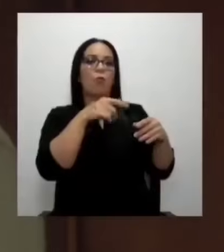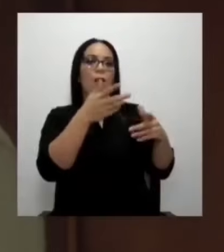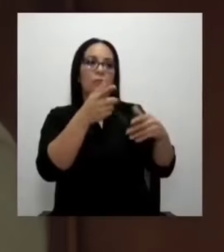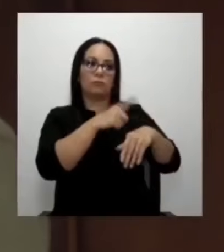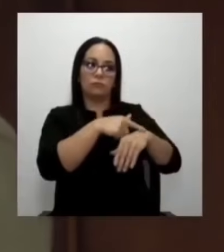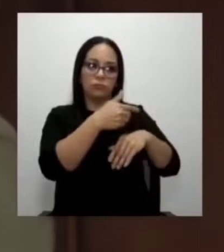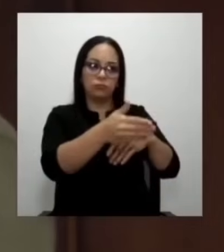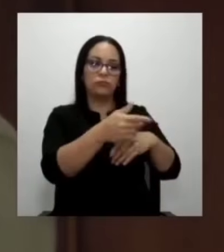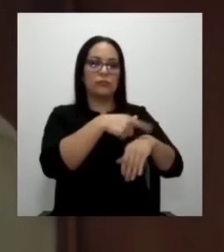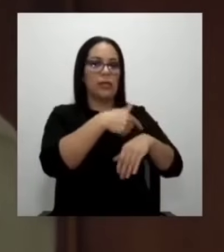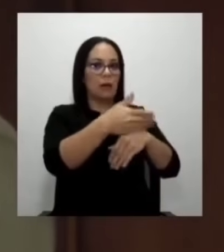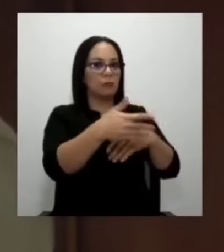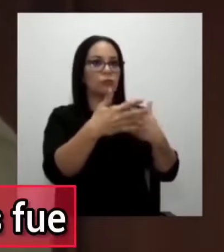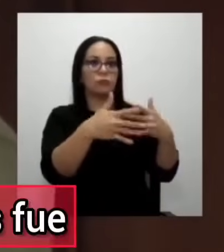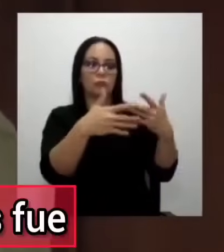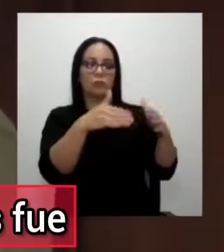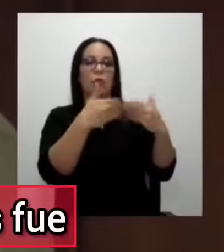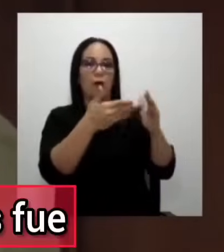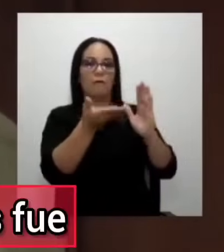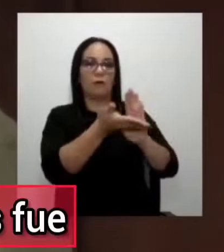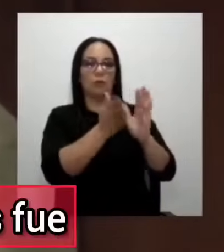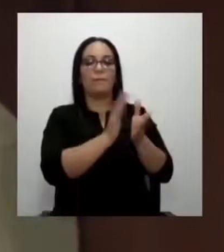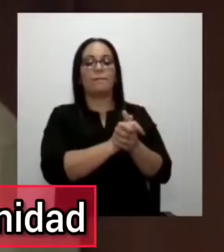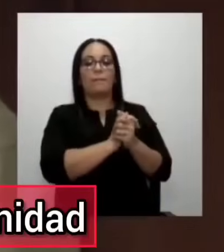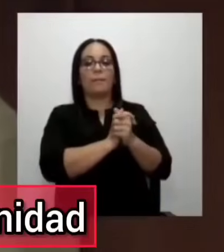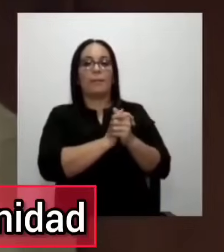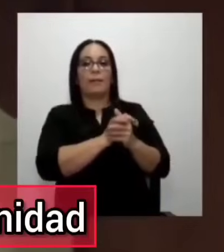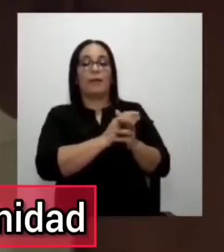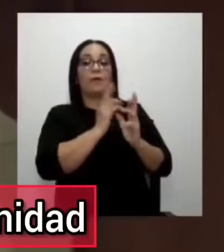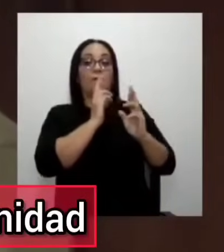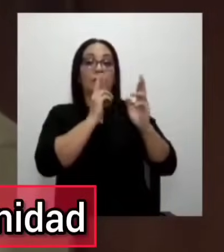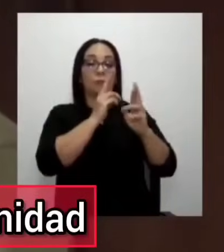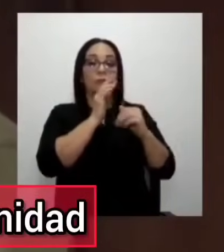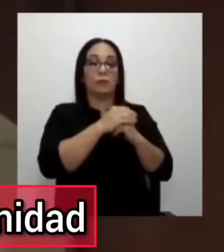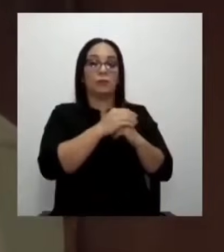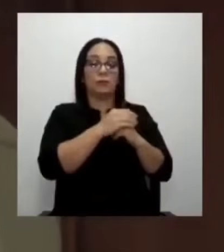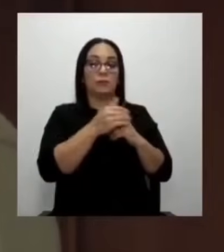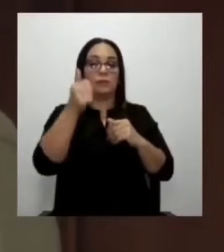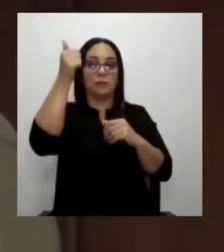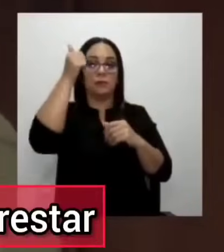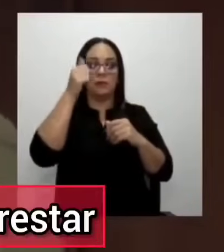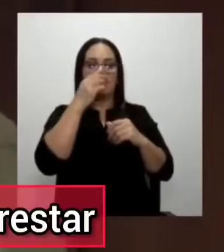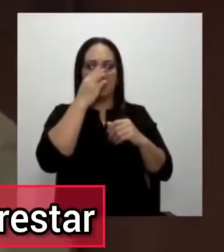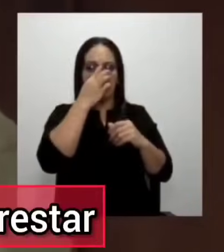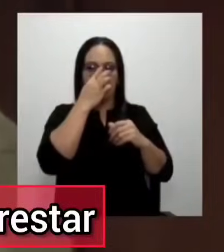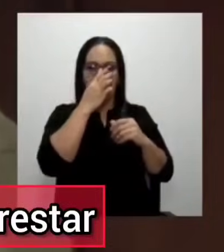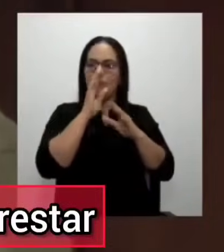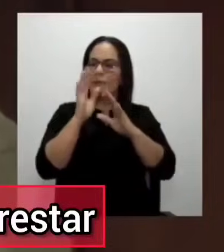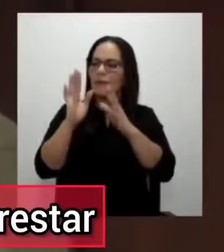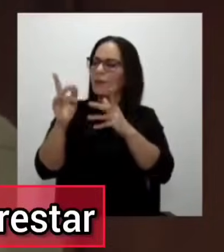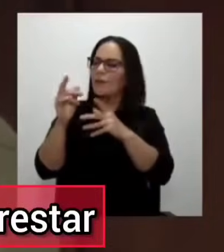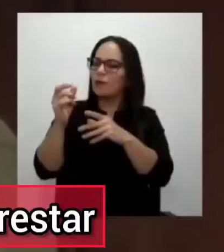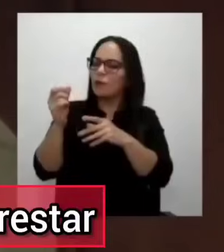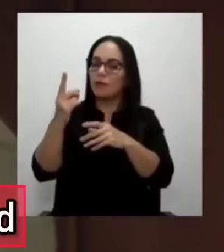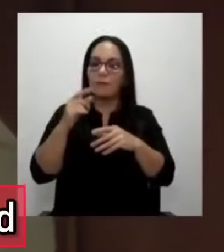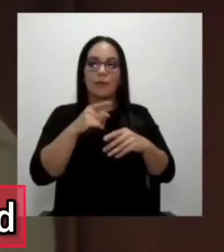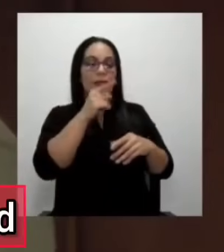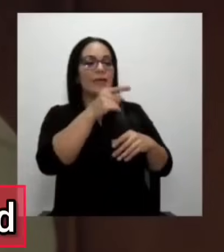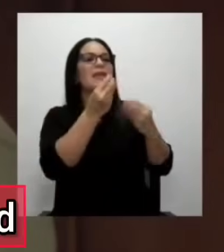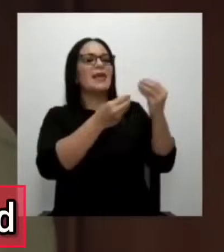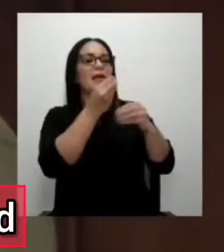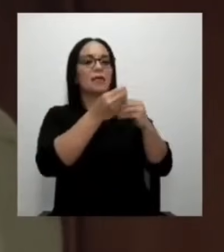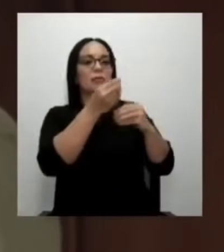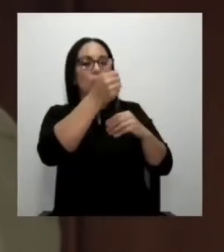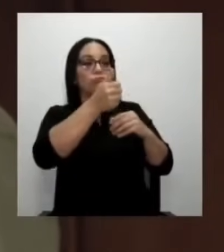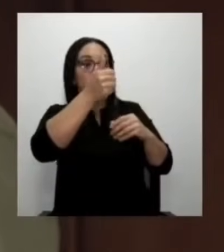prolongados. Pues la respuesta de las autoridades fue arrestar a 9 líderes de esta comunidad. ¿Perdón, qué? La respuesta de las autoridades fue arrestar a 9 líderes